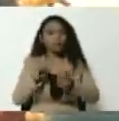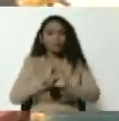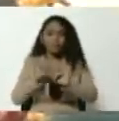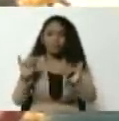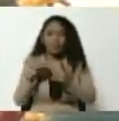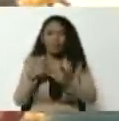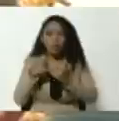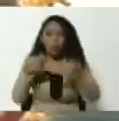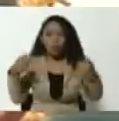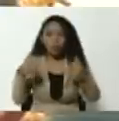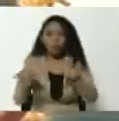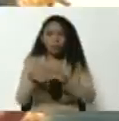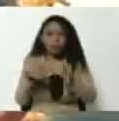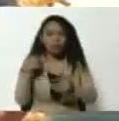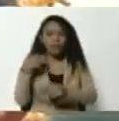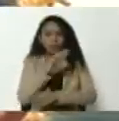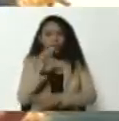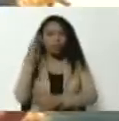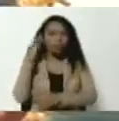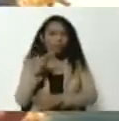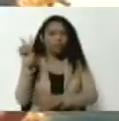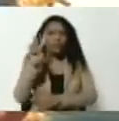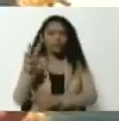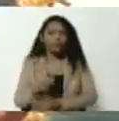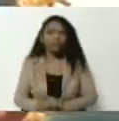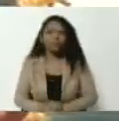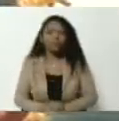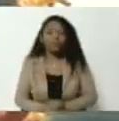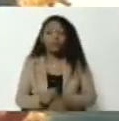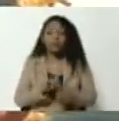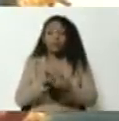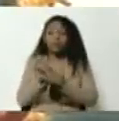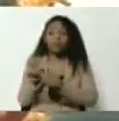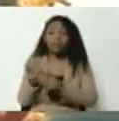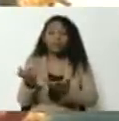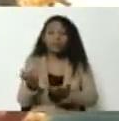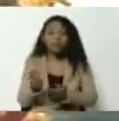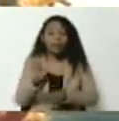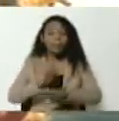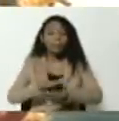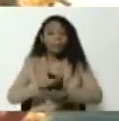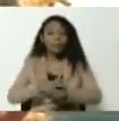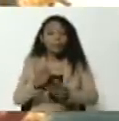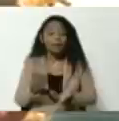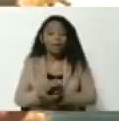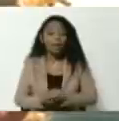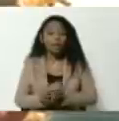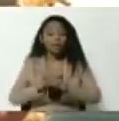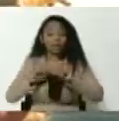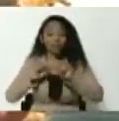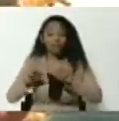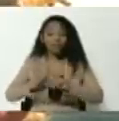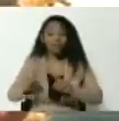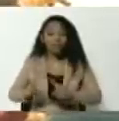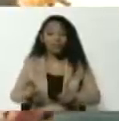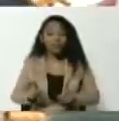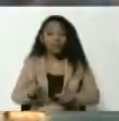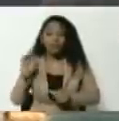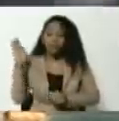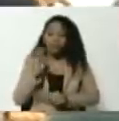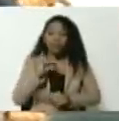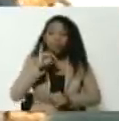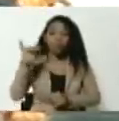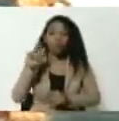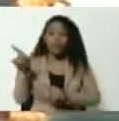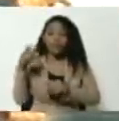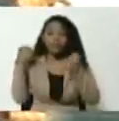límites de la República Bolivariana de Venezuela. Y así ha ocurrido con distintas tramas que hemos venido denunciando de